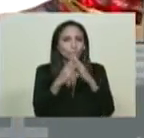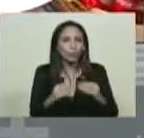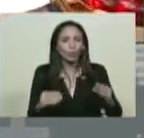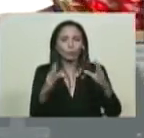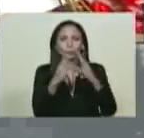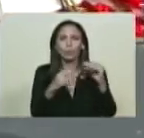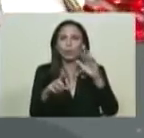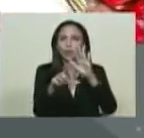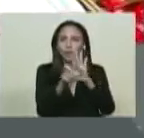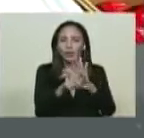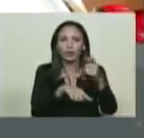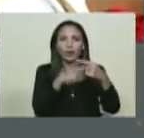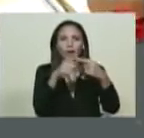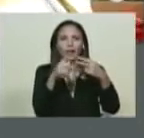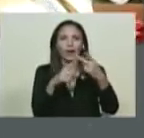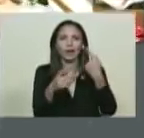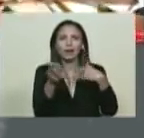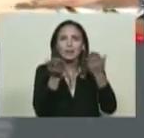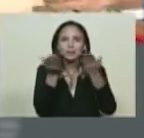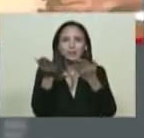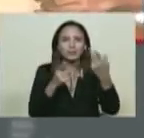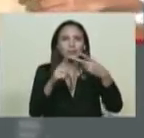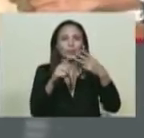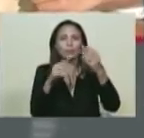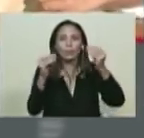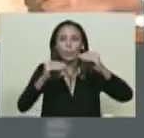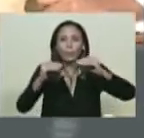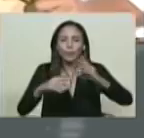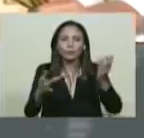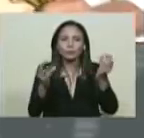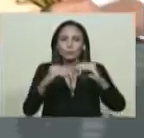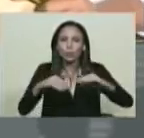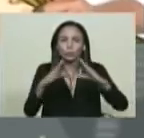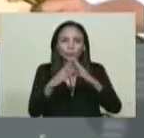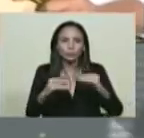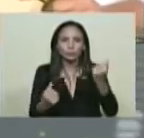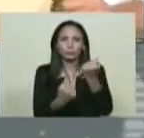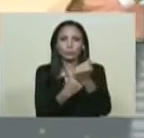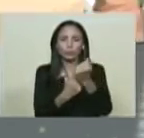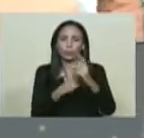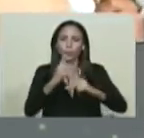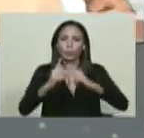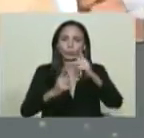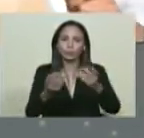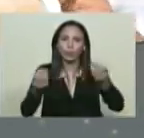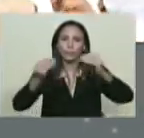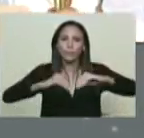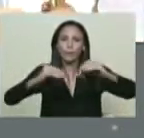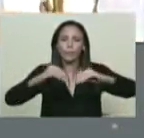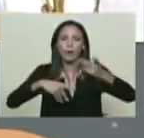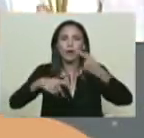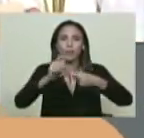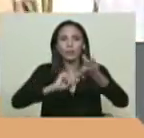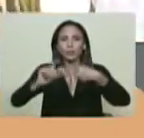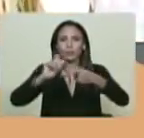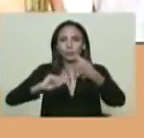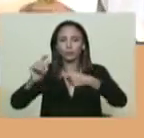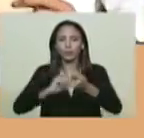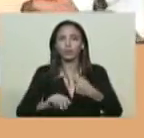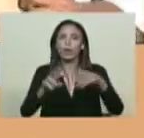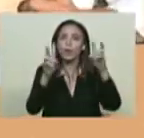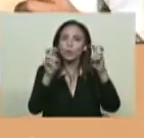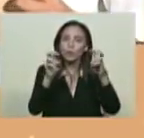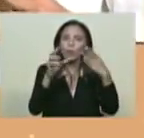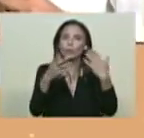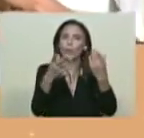legal, logístico, para incrementar la producción y la exportación y el ingreso de nuevas